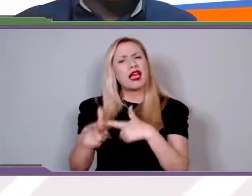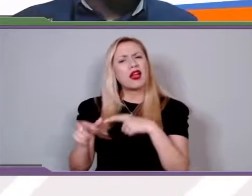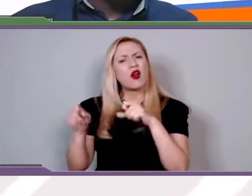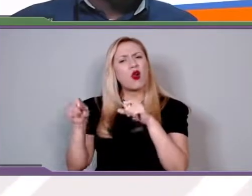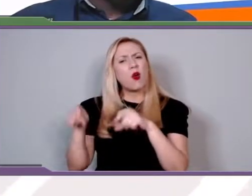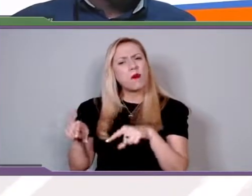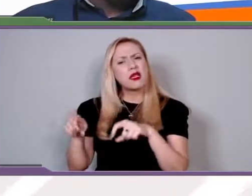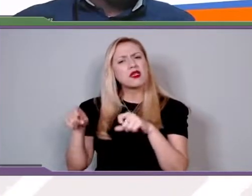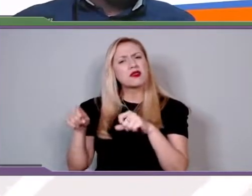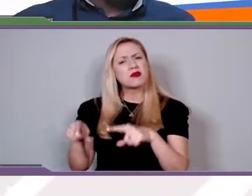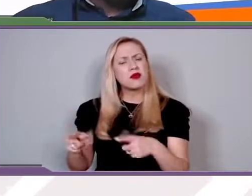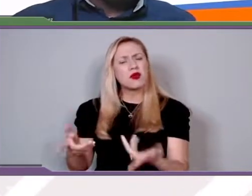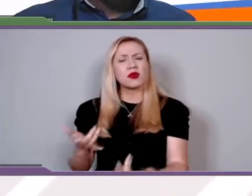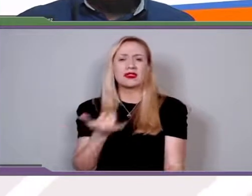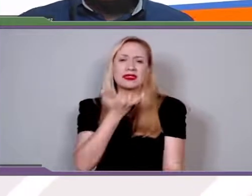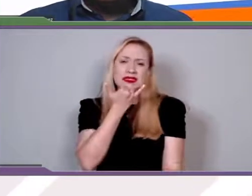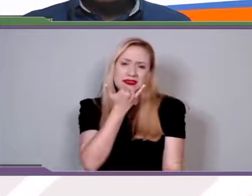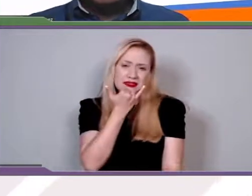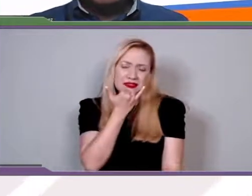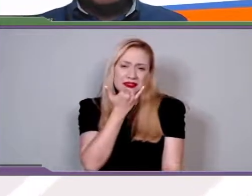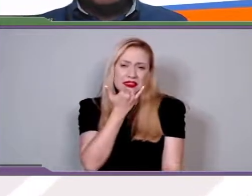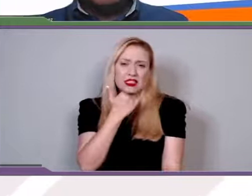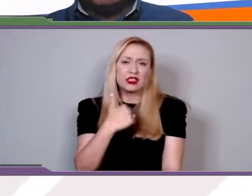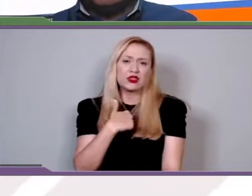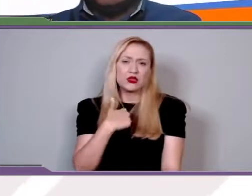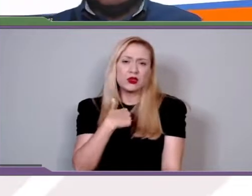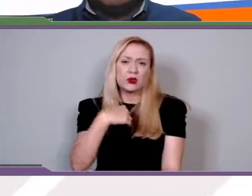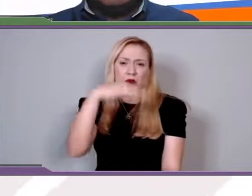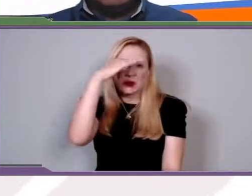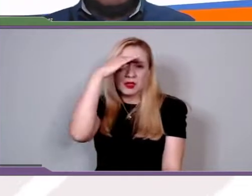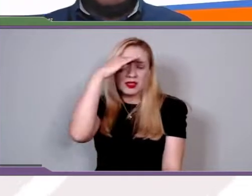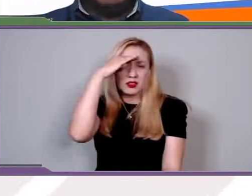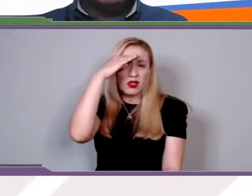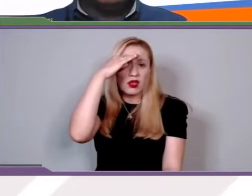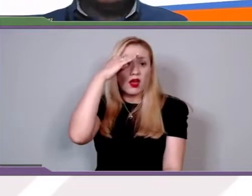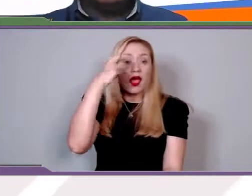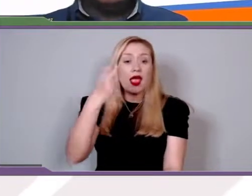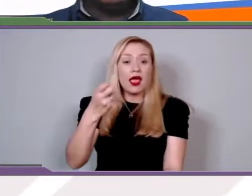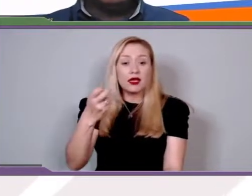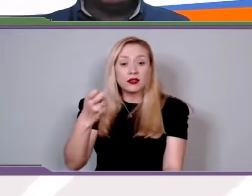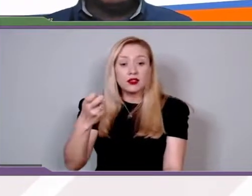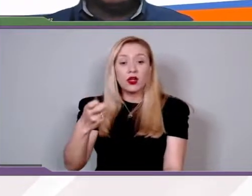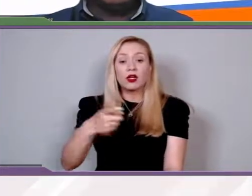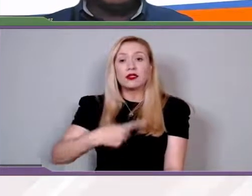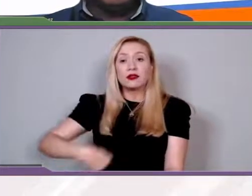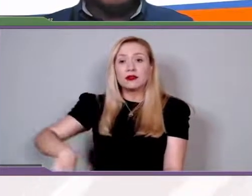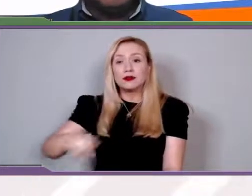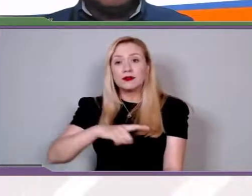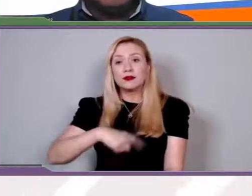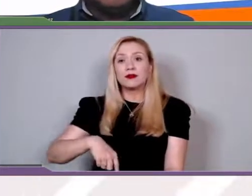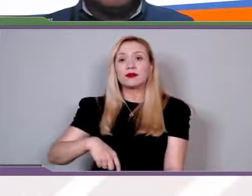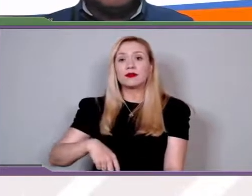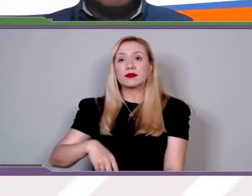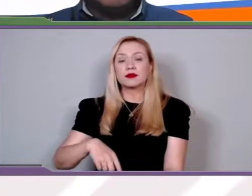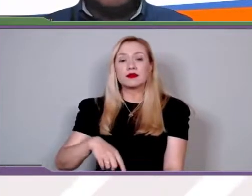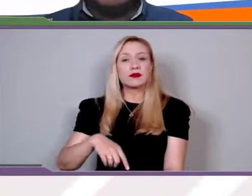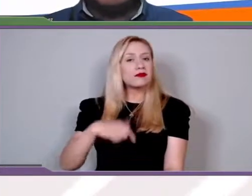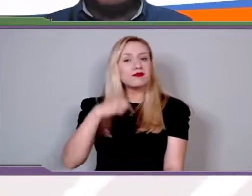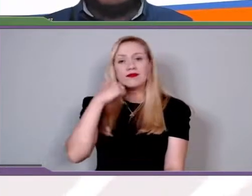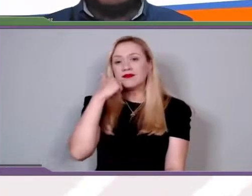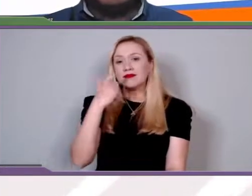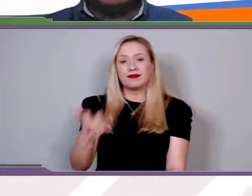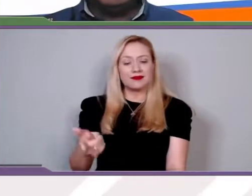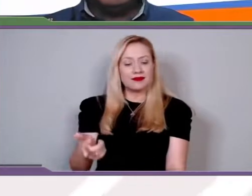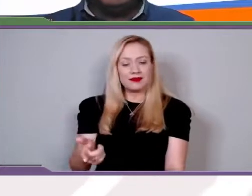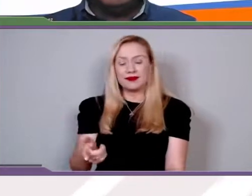Y perdóname que te lo diga así, Eliseth, pero creo que en este programa justamente apelamos a no hablar de una generación